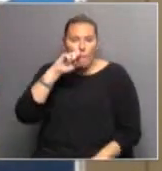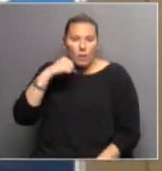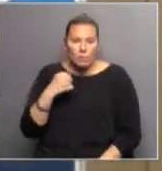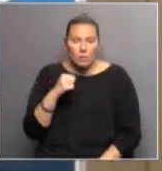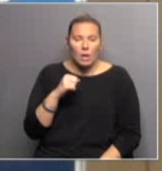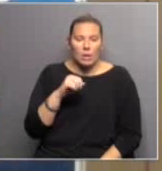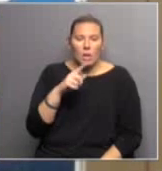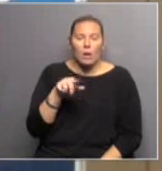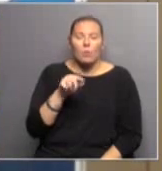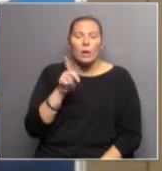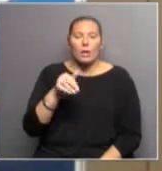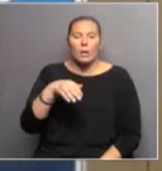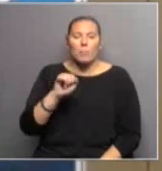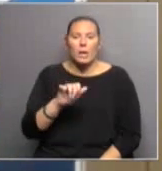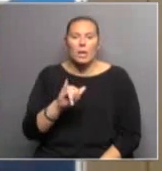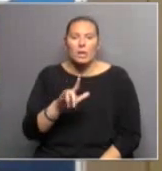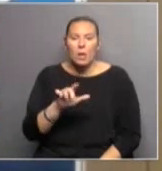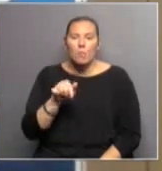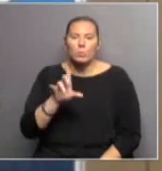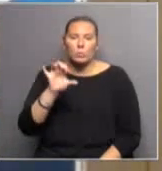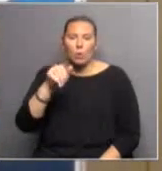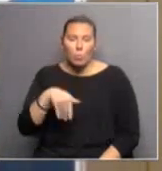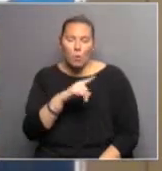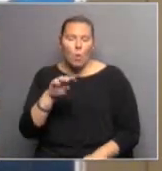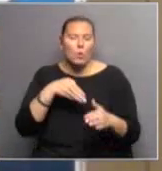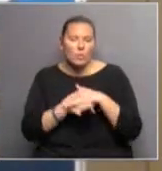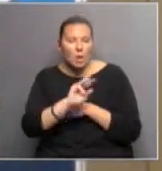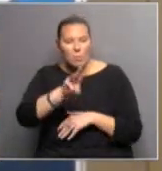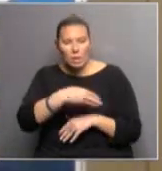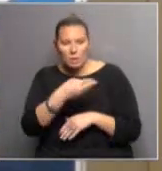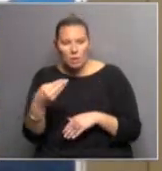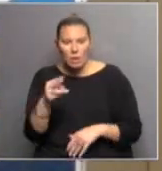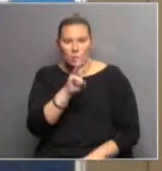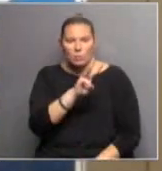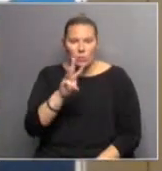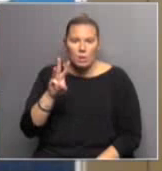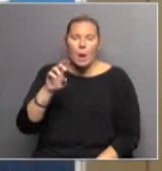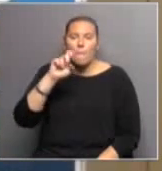infomasculinidades@gmail.com. O bueno, pueden entrar a nuestra página web, que ahí está toda la información,